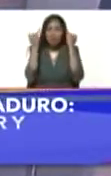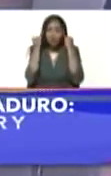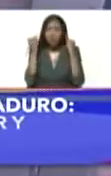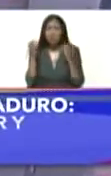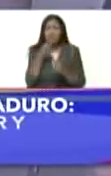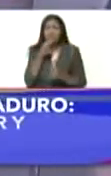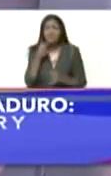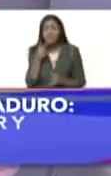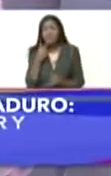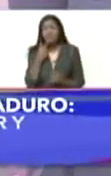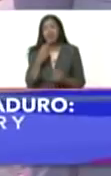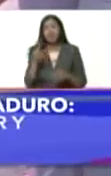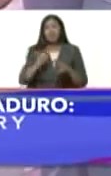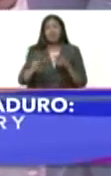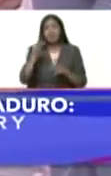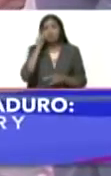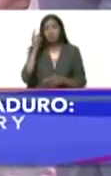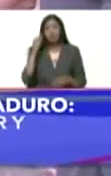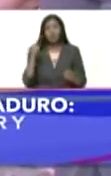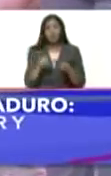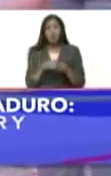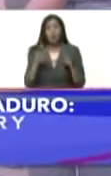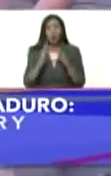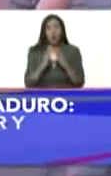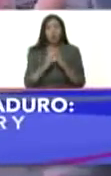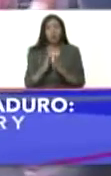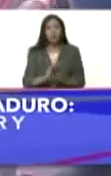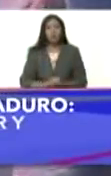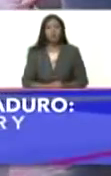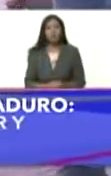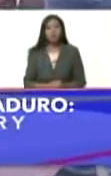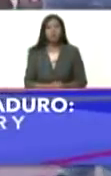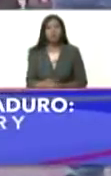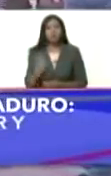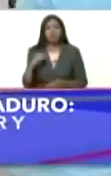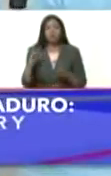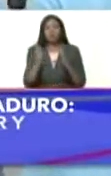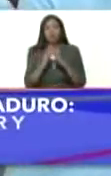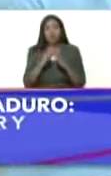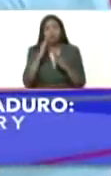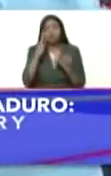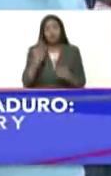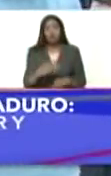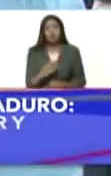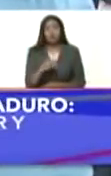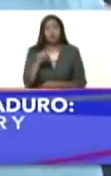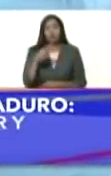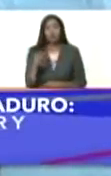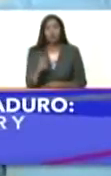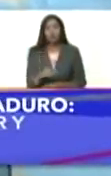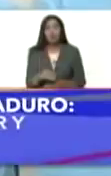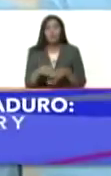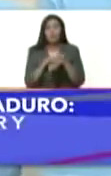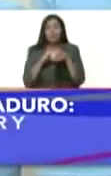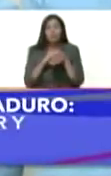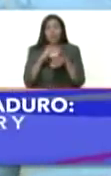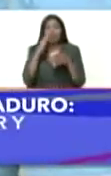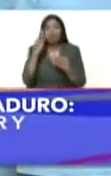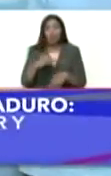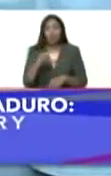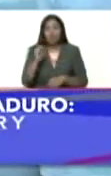y las niñas agarran su apartamento, su casa, perdón. ¿Tienen su casa segura? Permisito, ministro. ¿Tienen su casa